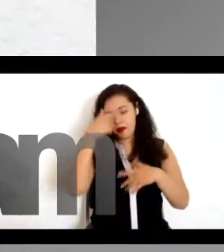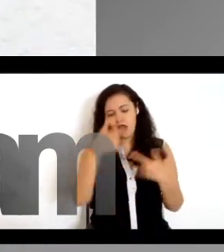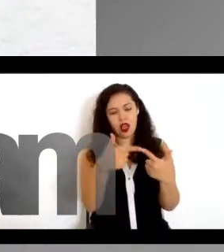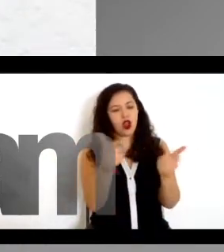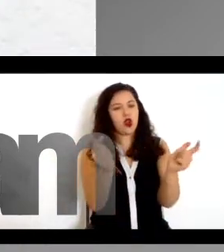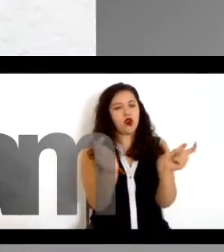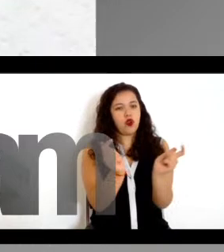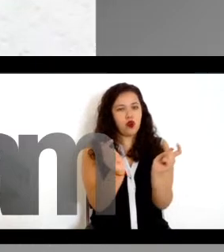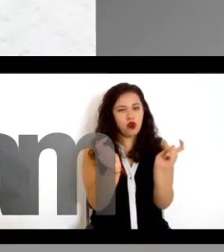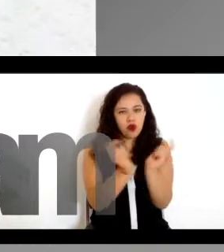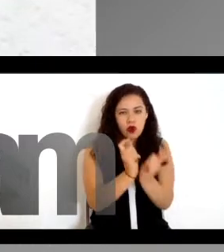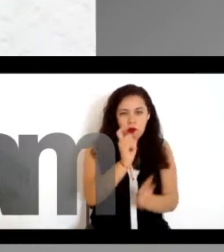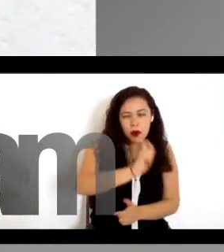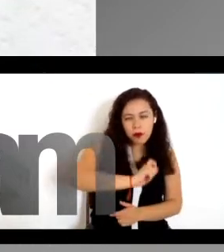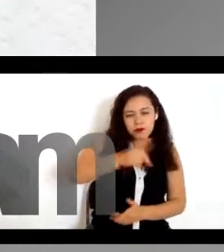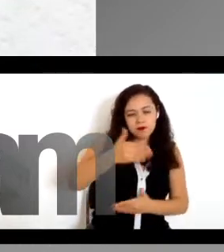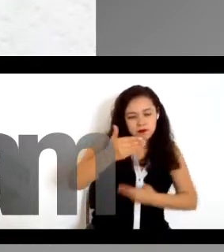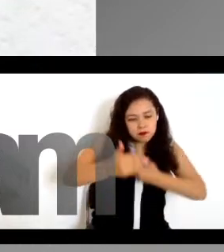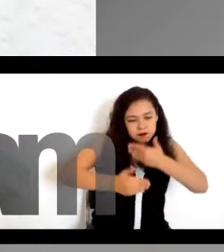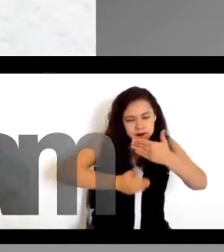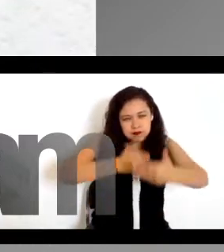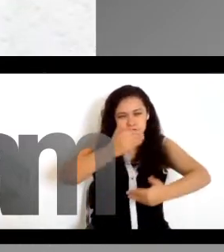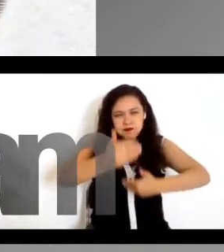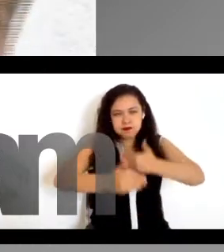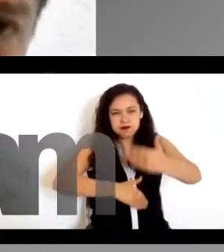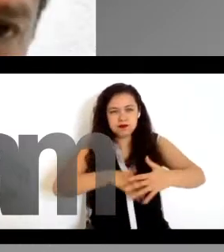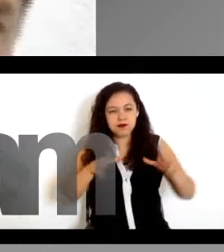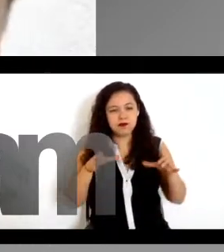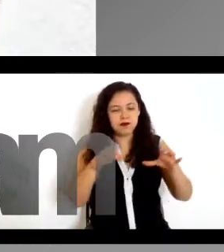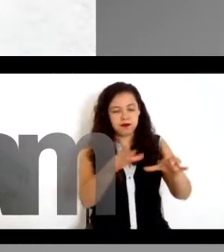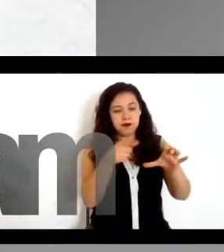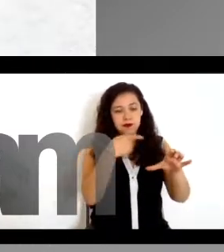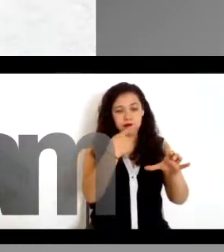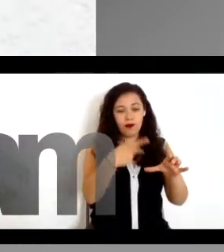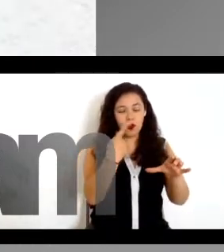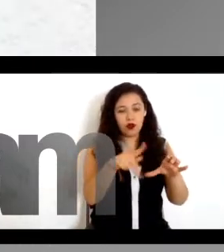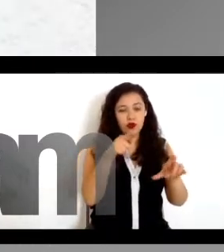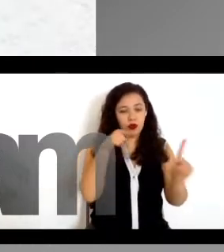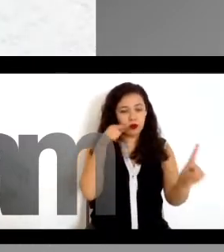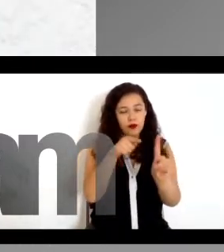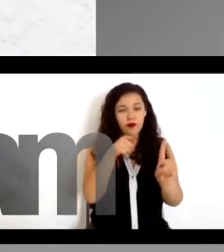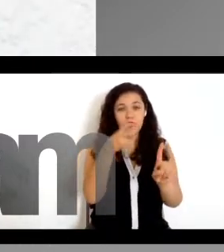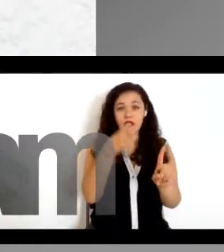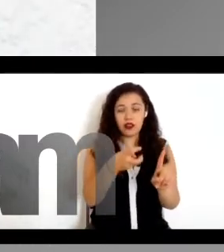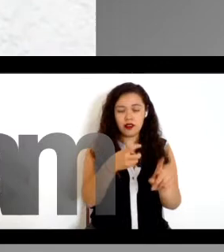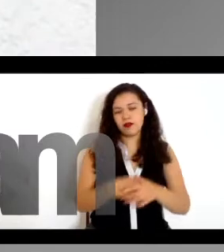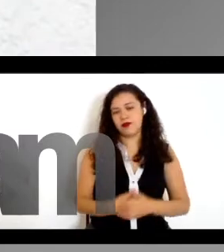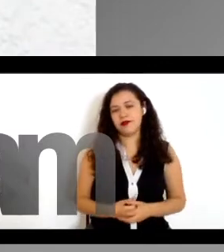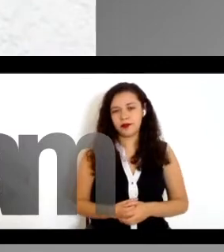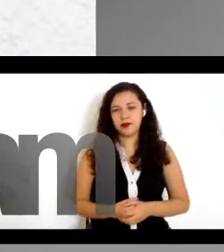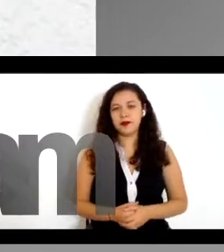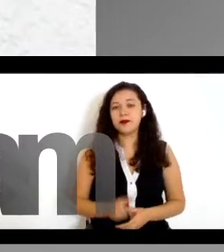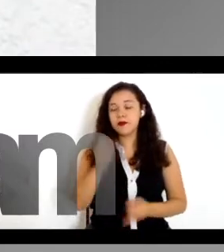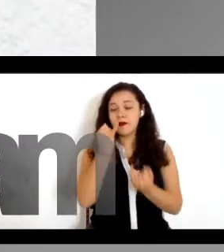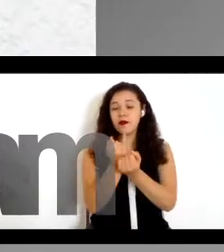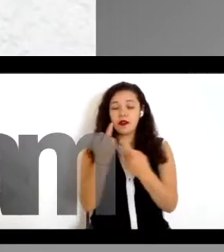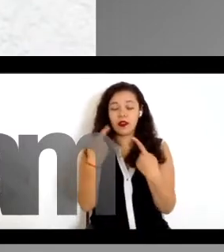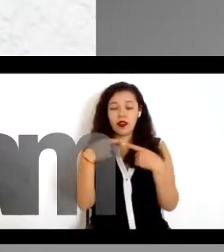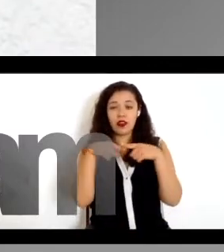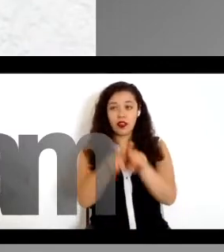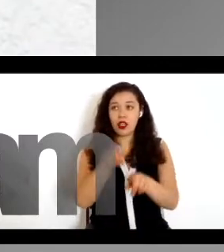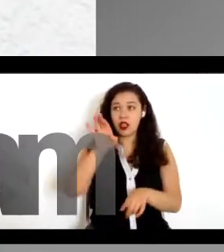un grupo profesional que se dedique a esto y que al mismo tiempo que estás exigiendo, entre comillas, a